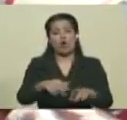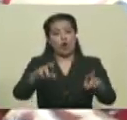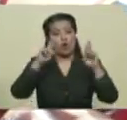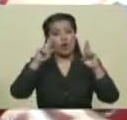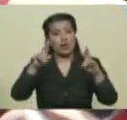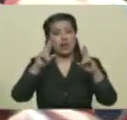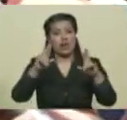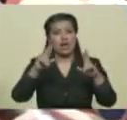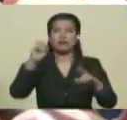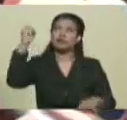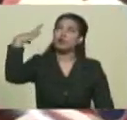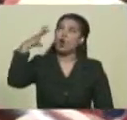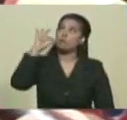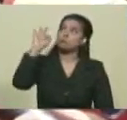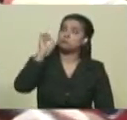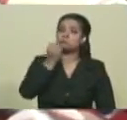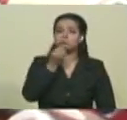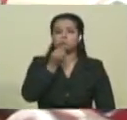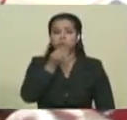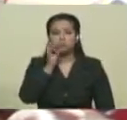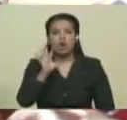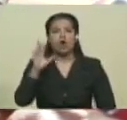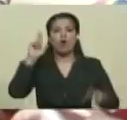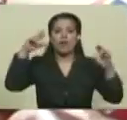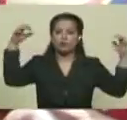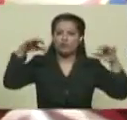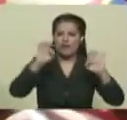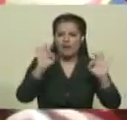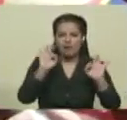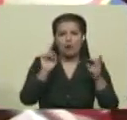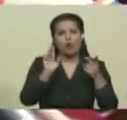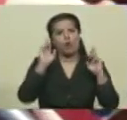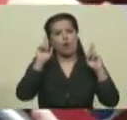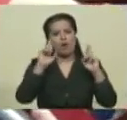tiempo siga como está, que no vaya a llover, ojalá que las